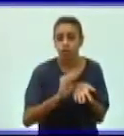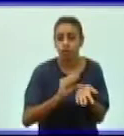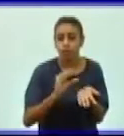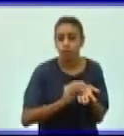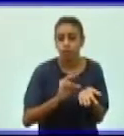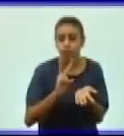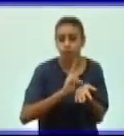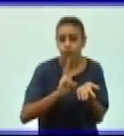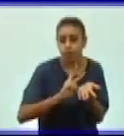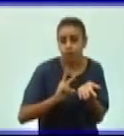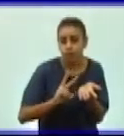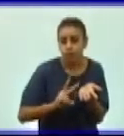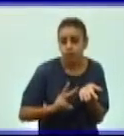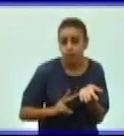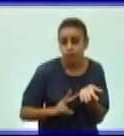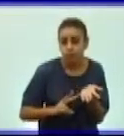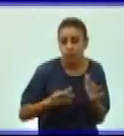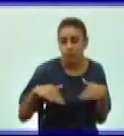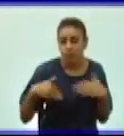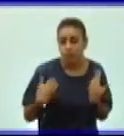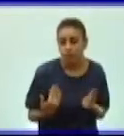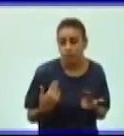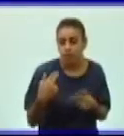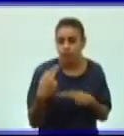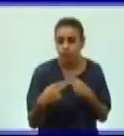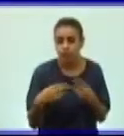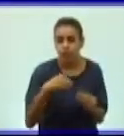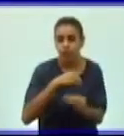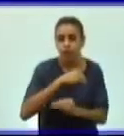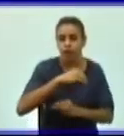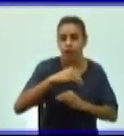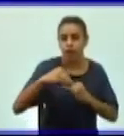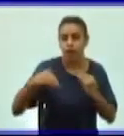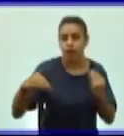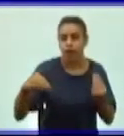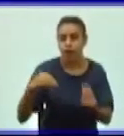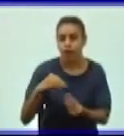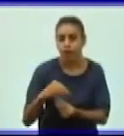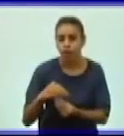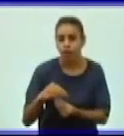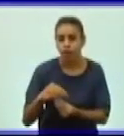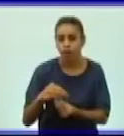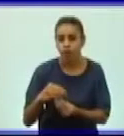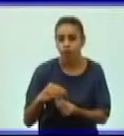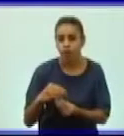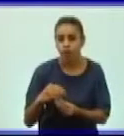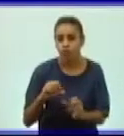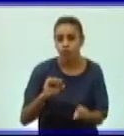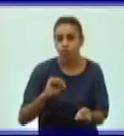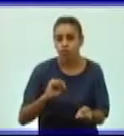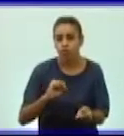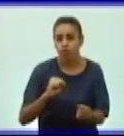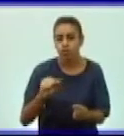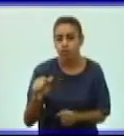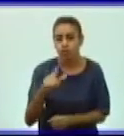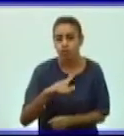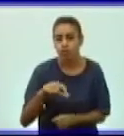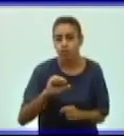qué sucedió allí en Rusia después que hubo ese cambio del socialismo al capitalismo. Por tanto, le propongo estas actividades.